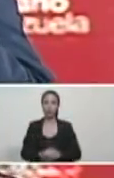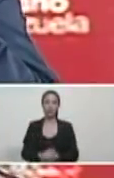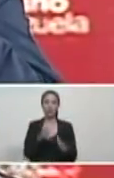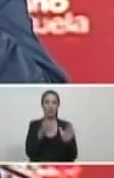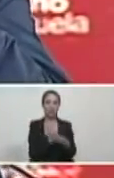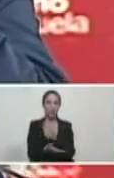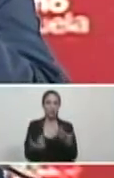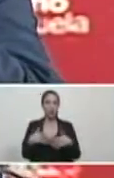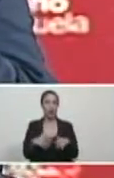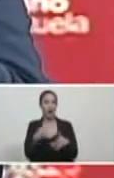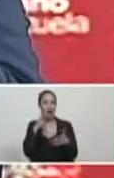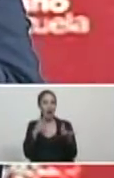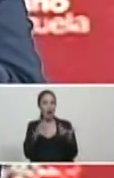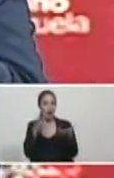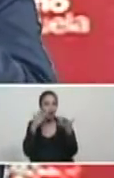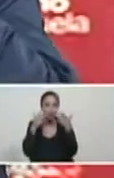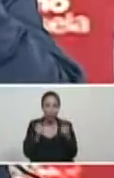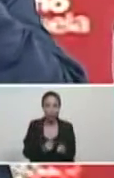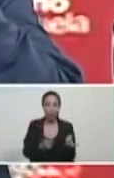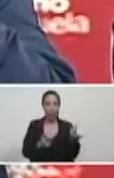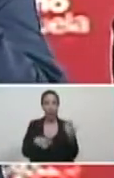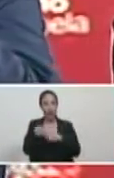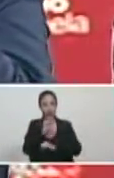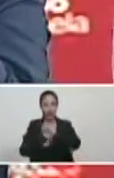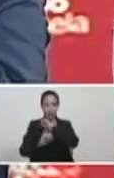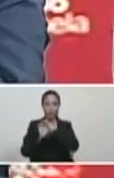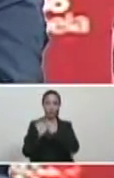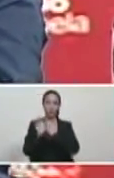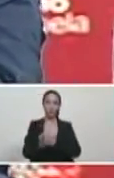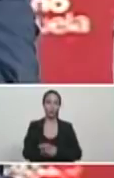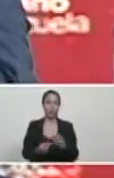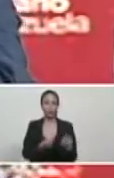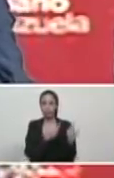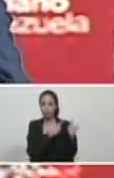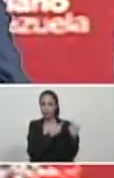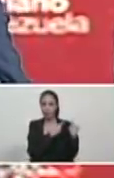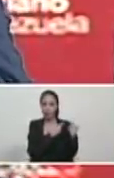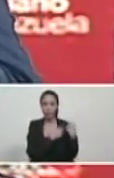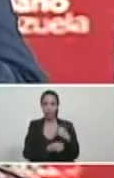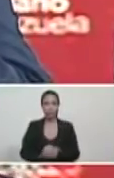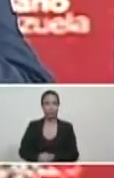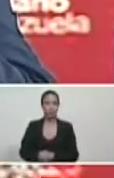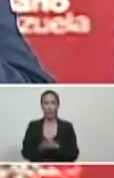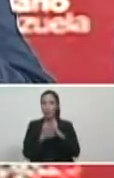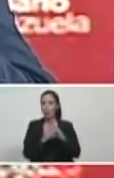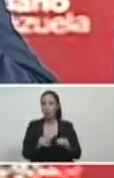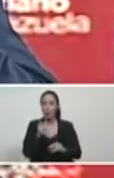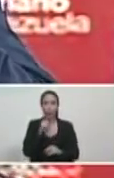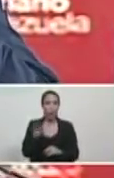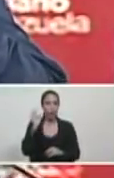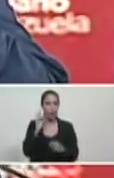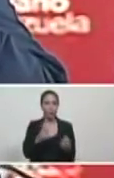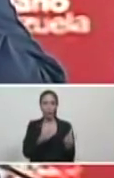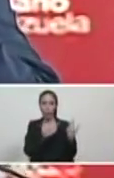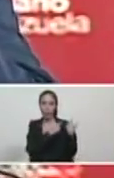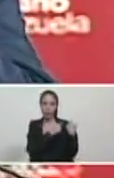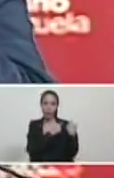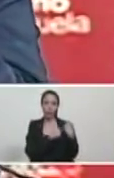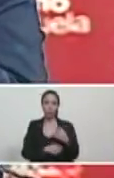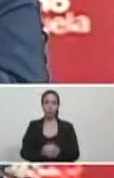la seguridad de nuestra patria. Es decir, es una responsabilidad de todos, del movimiento popular,